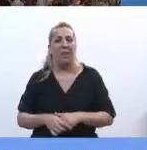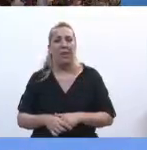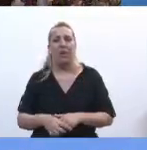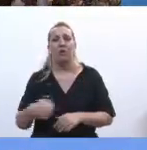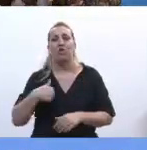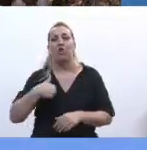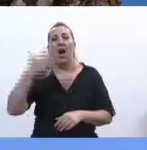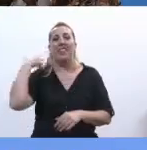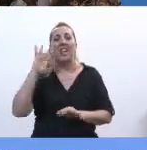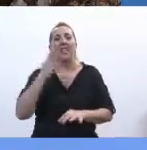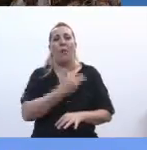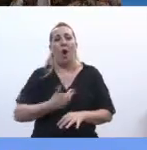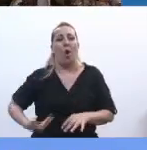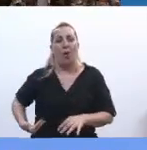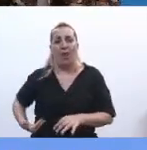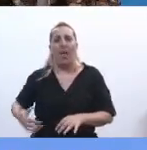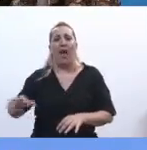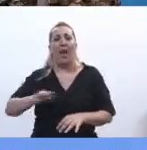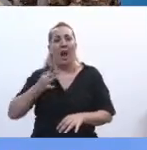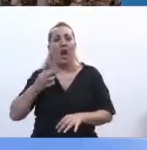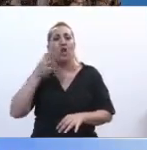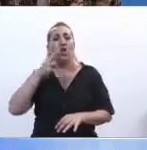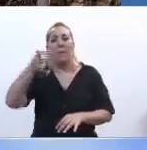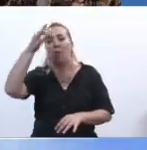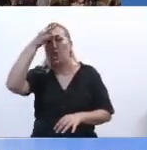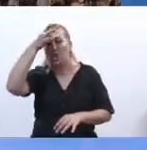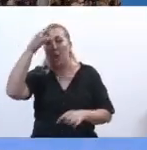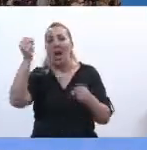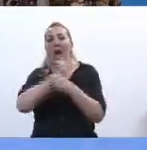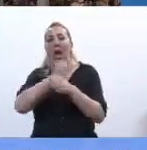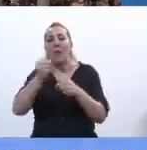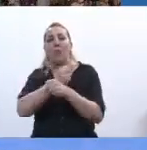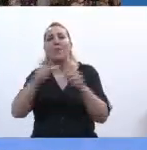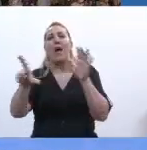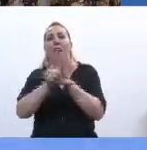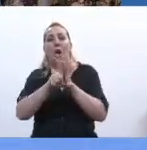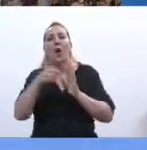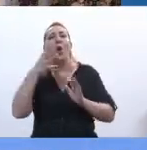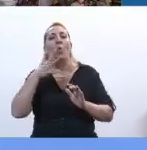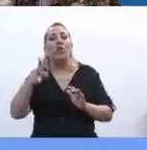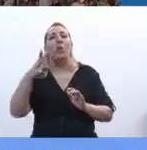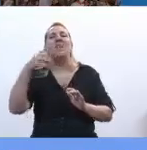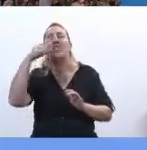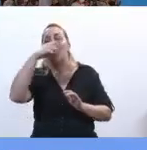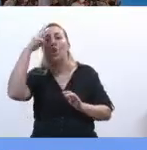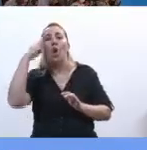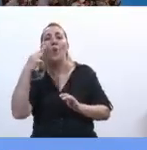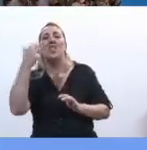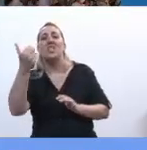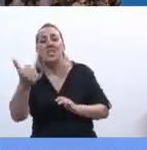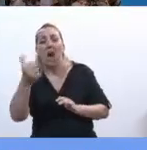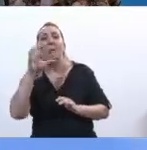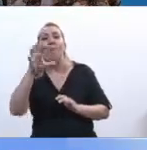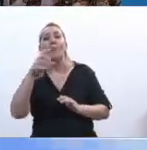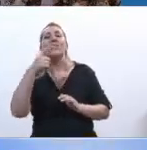en el año 2012 sancionamos la ley cuatro mil 796 en la provincia de río negro